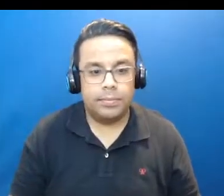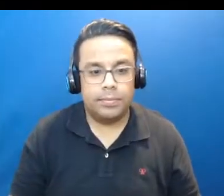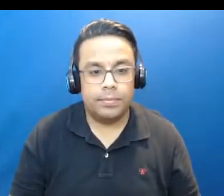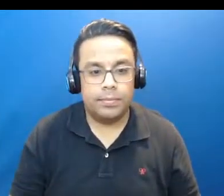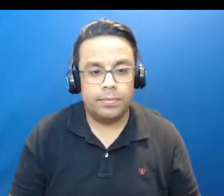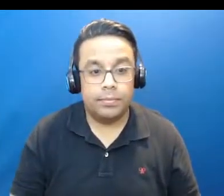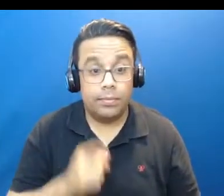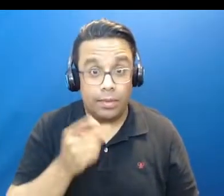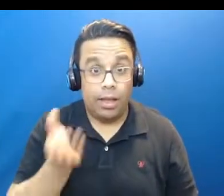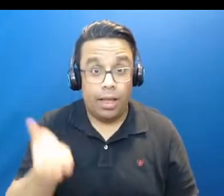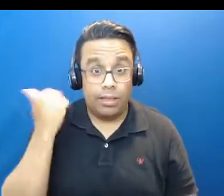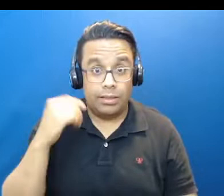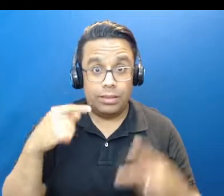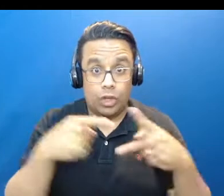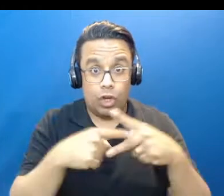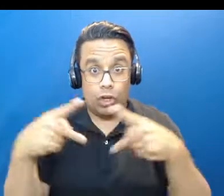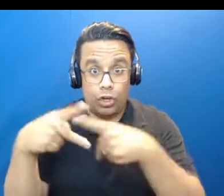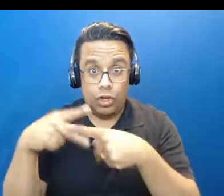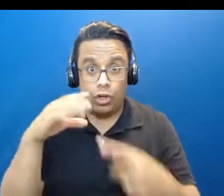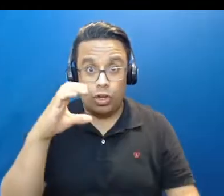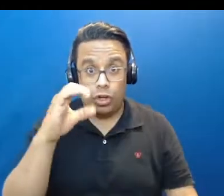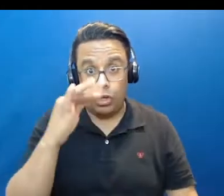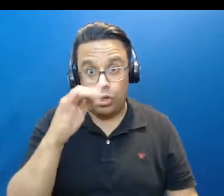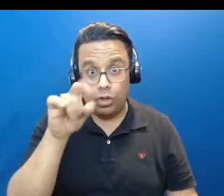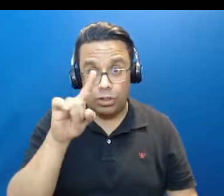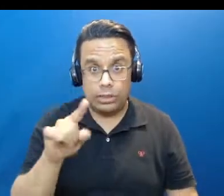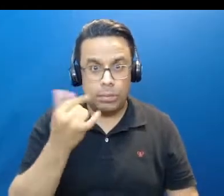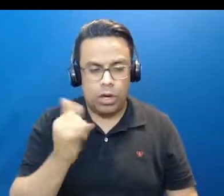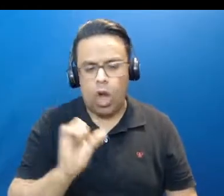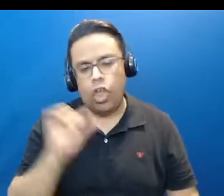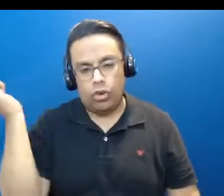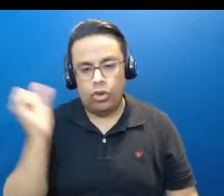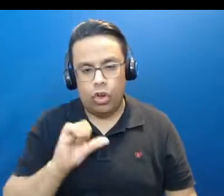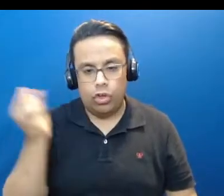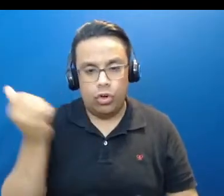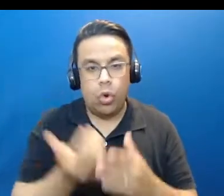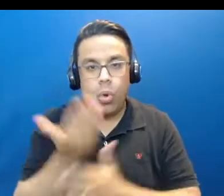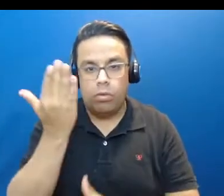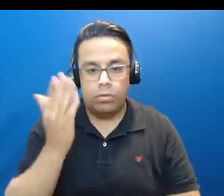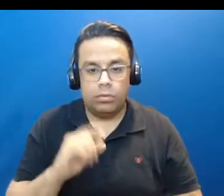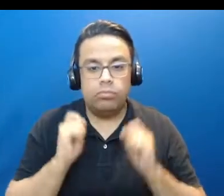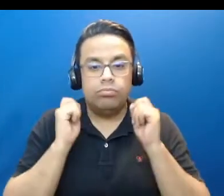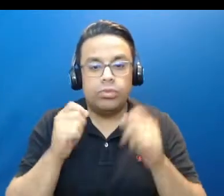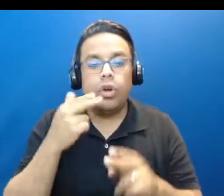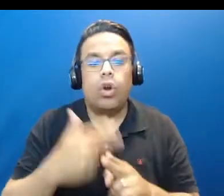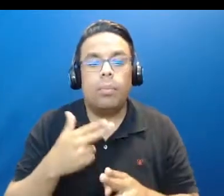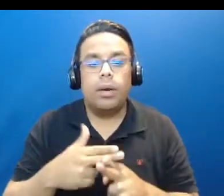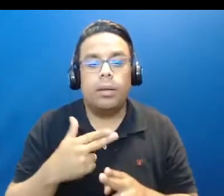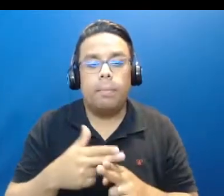Fíjense que aquí ya habíamos creado uno de cotas, pero voy a construir otro nuevo, llamémoslo